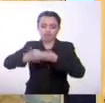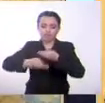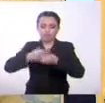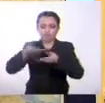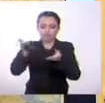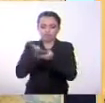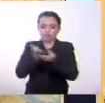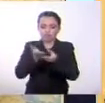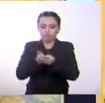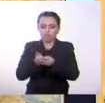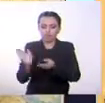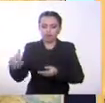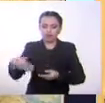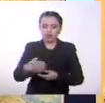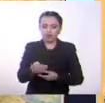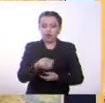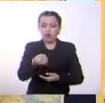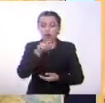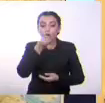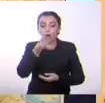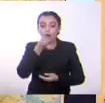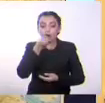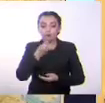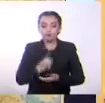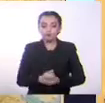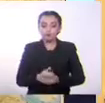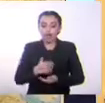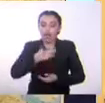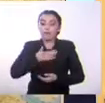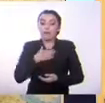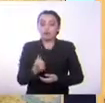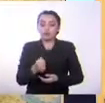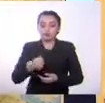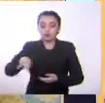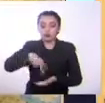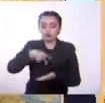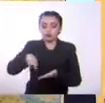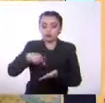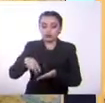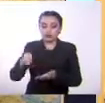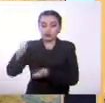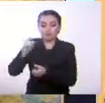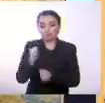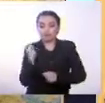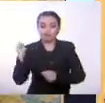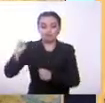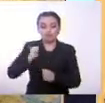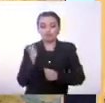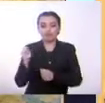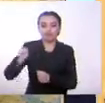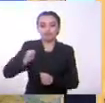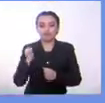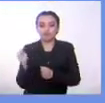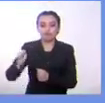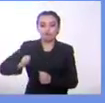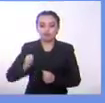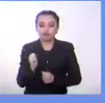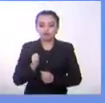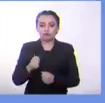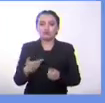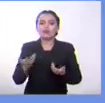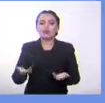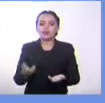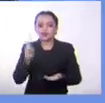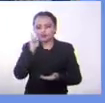te gusta bailar? A mí me gusta bailar salsa. En cambio, cuando nosotros hablamos del baile tradicional salvadoreño, nos